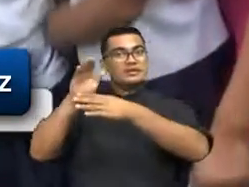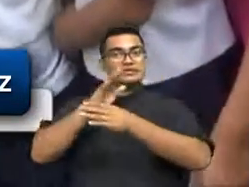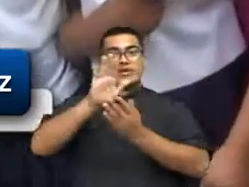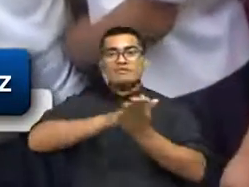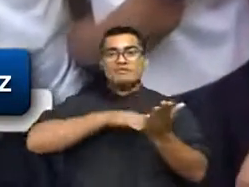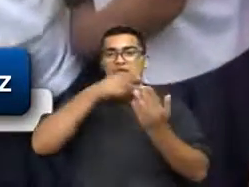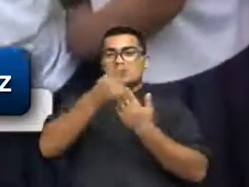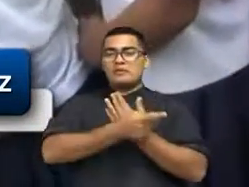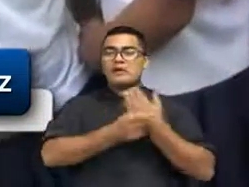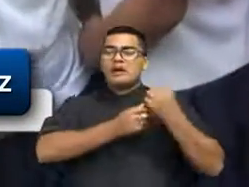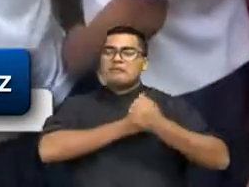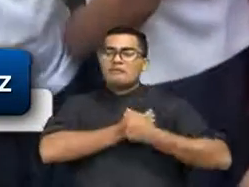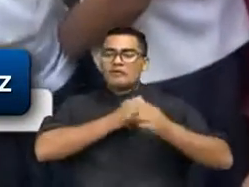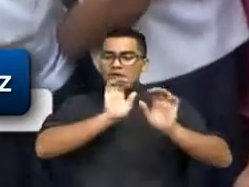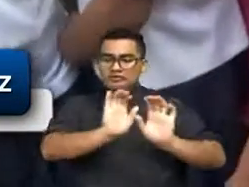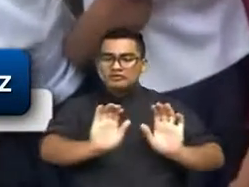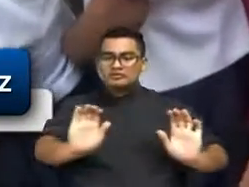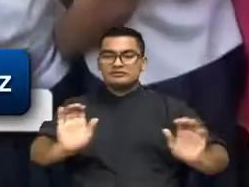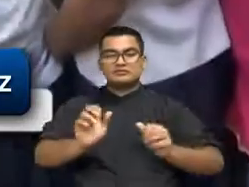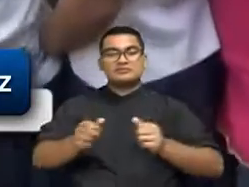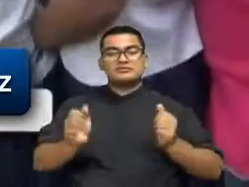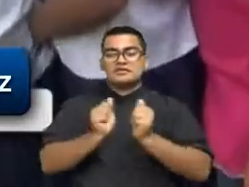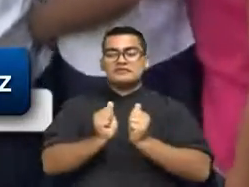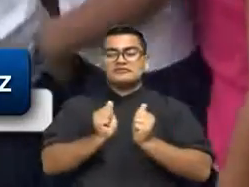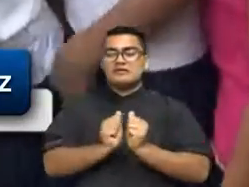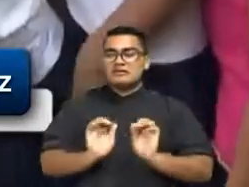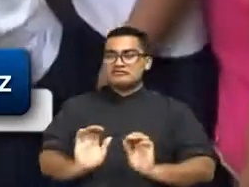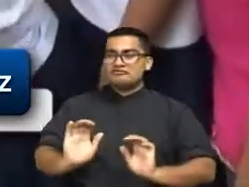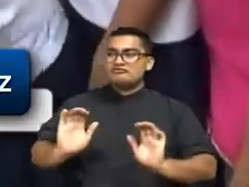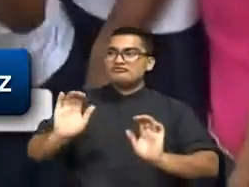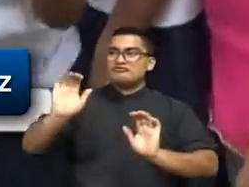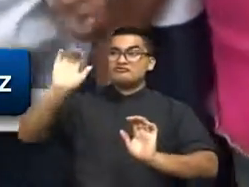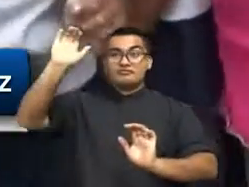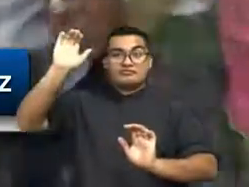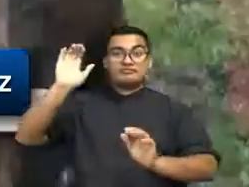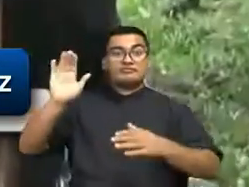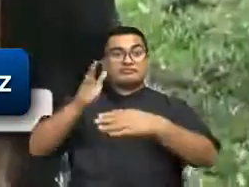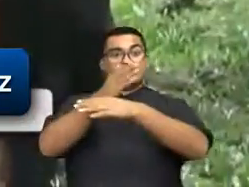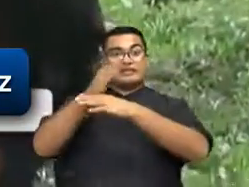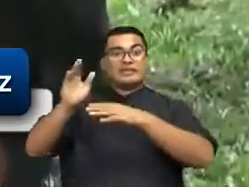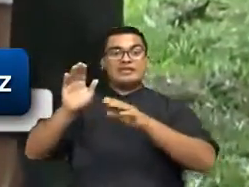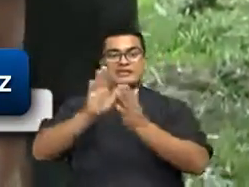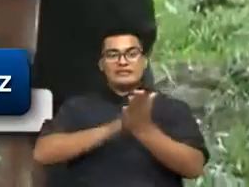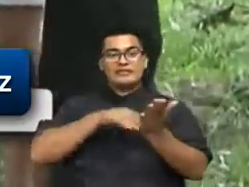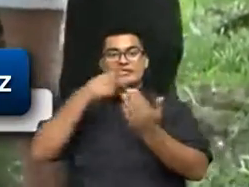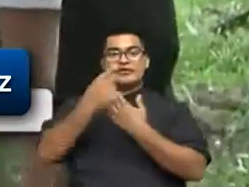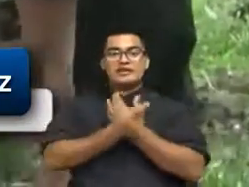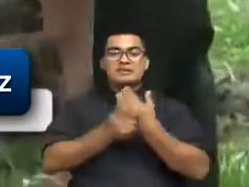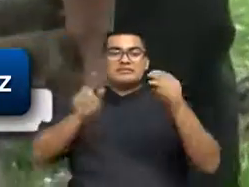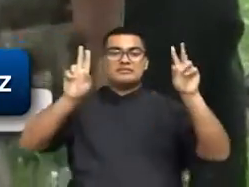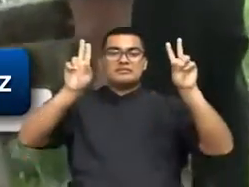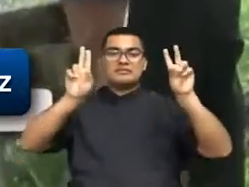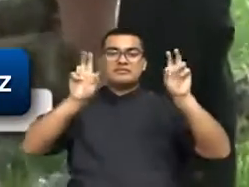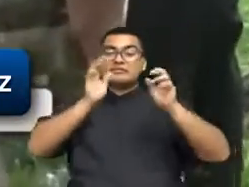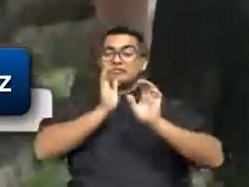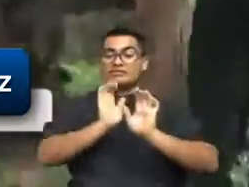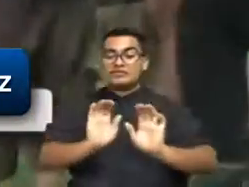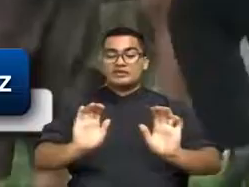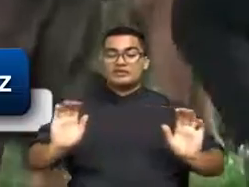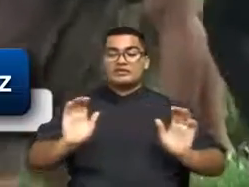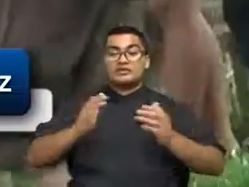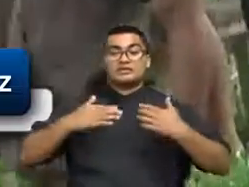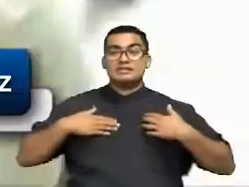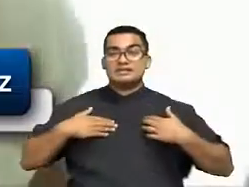más chiquitos, crecimiento, vigilancia, crecimiento y desarrollo. Todos esos programas hacen un abordaje integral de lo que es el niño. Un niño que es sano